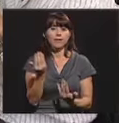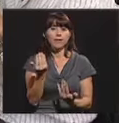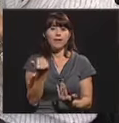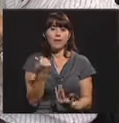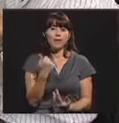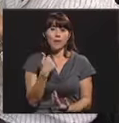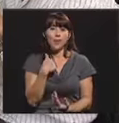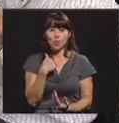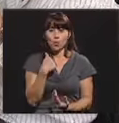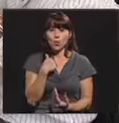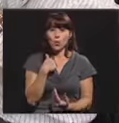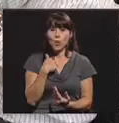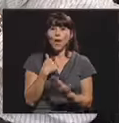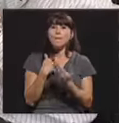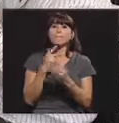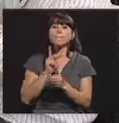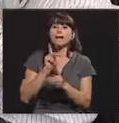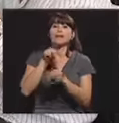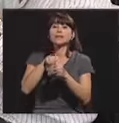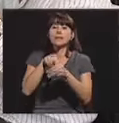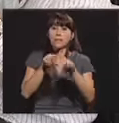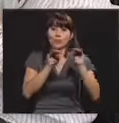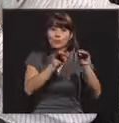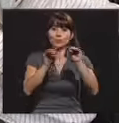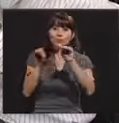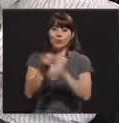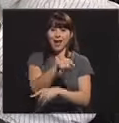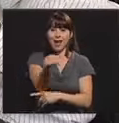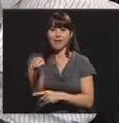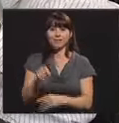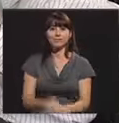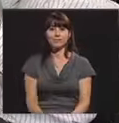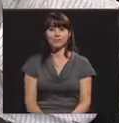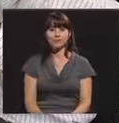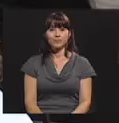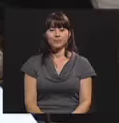que uno participó en el aprendizaje de la música.